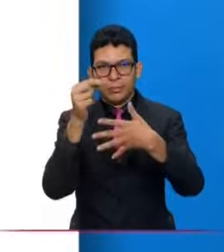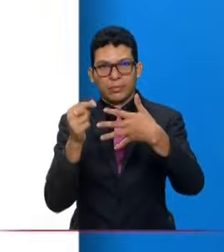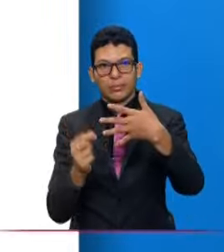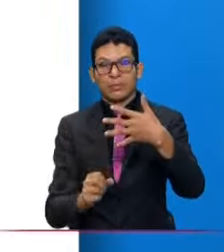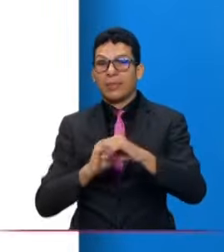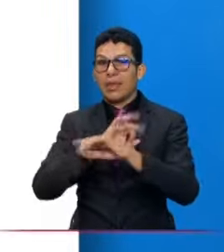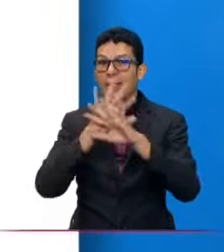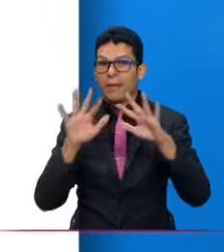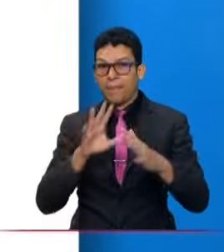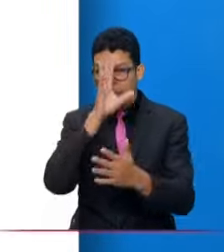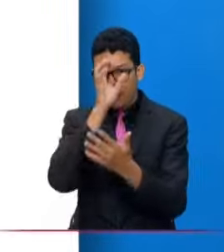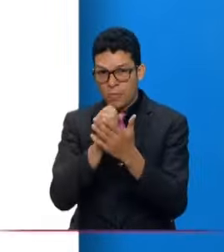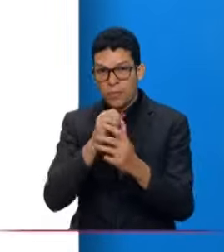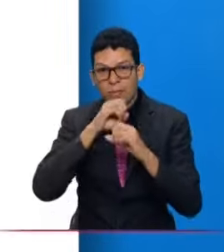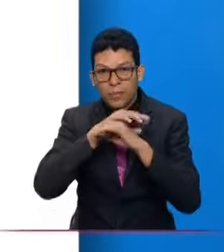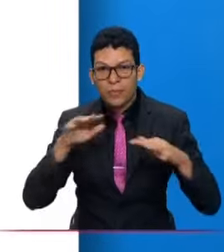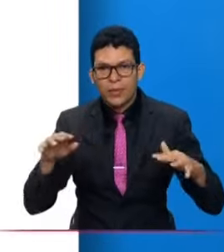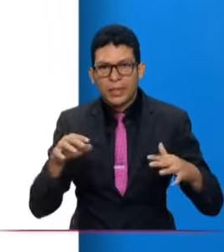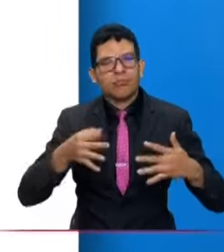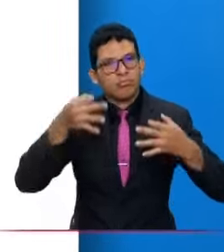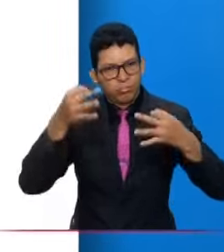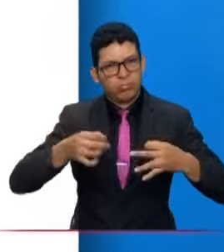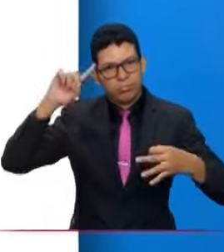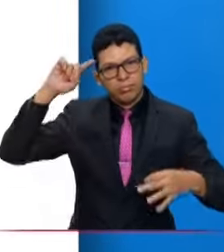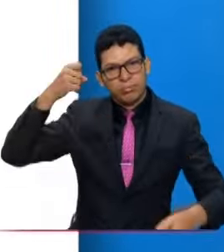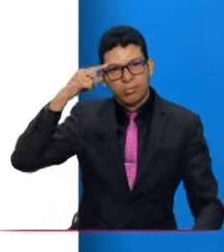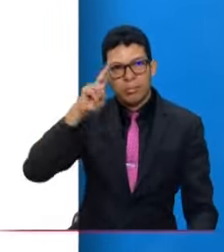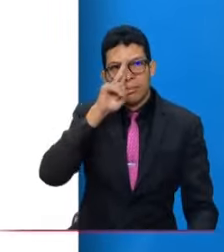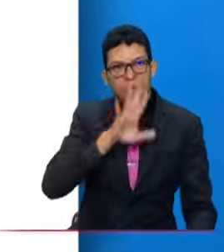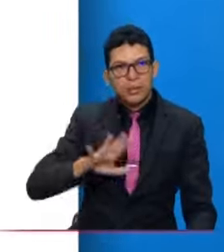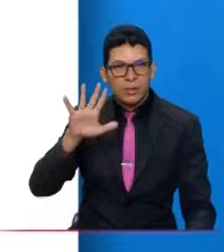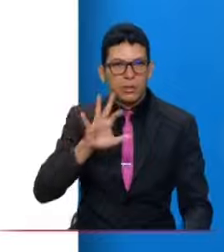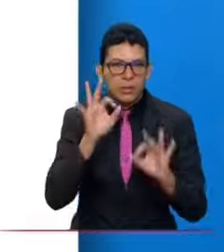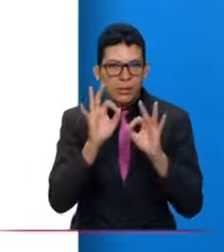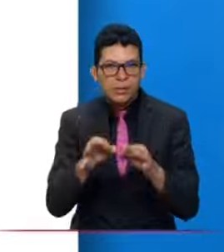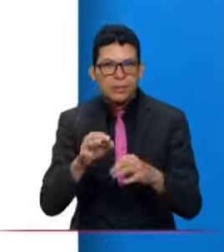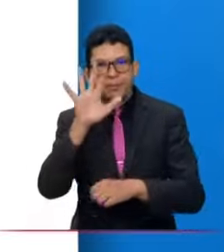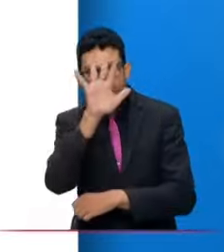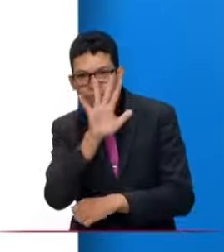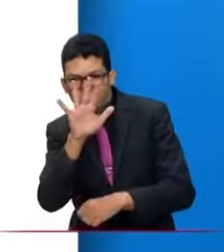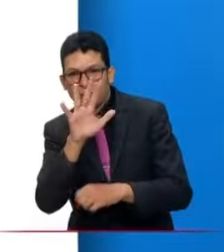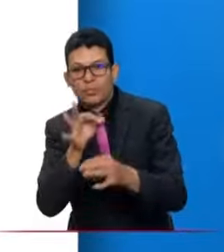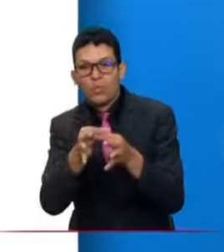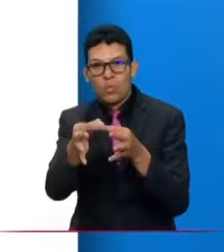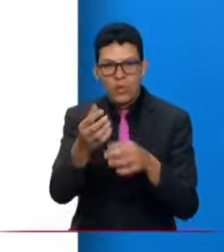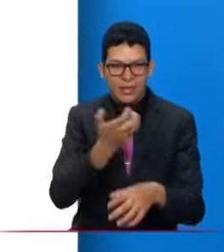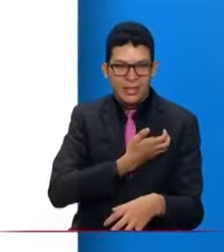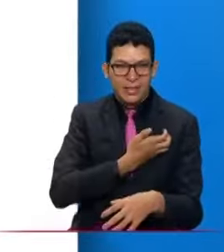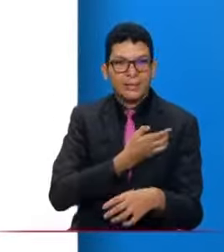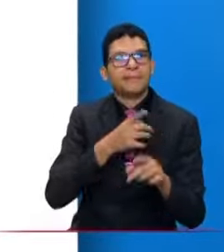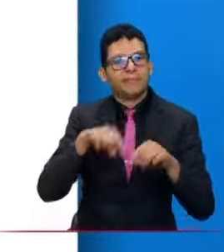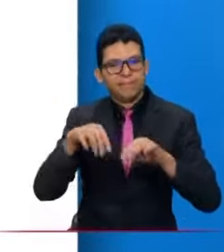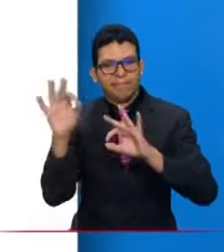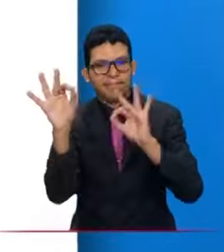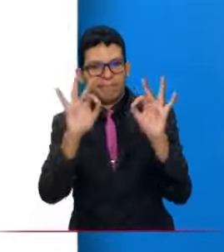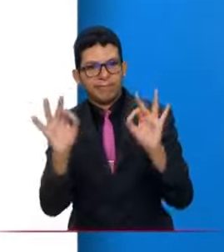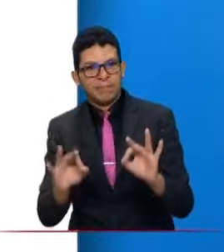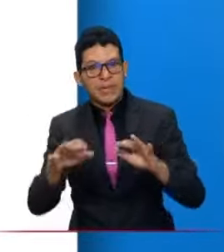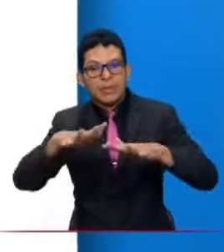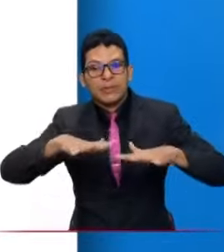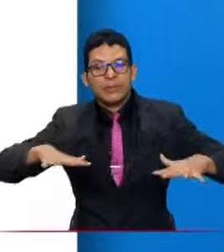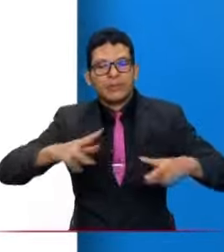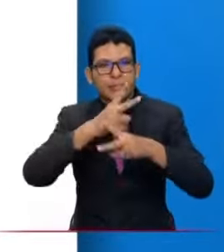a la opinión pública las garantías que desde el gobierno nacional departamental y municipal se están organizando para tener un entorno seguro